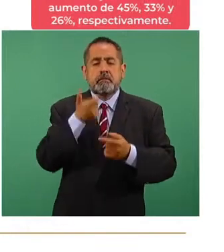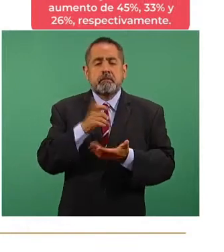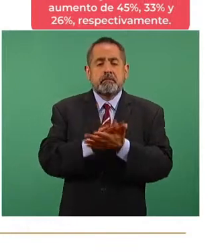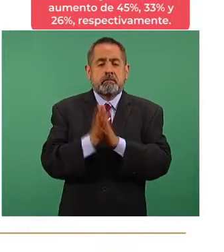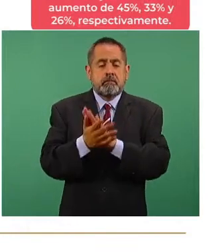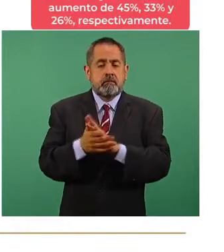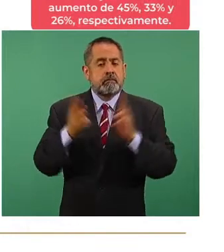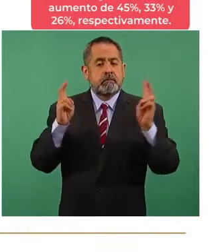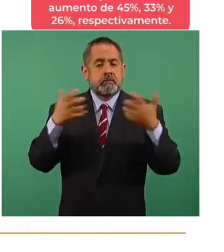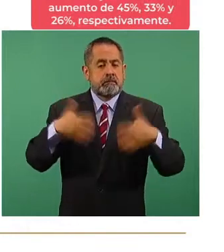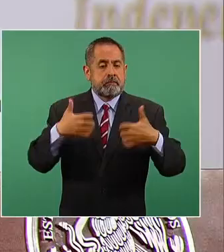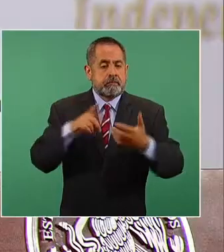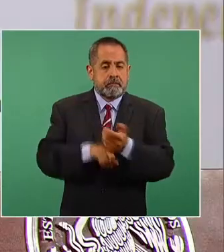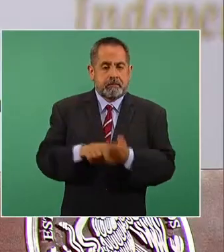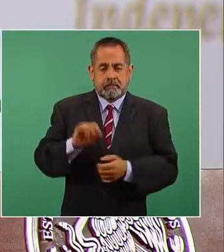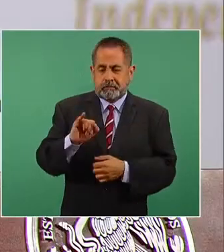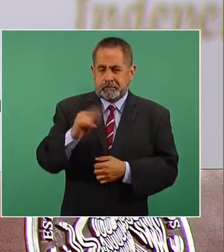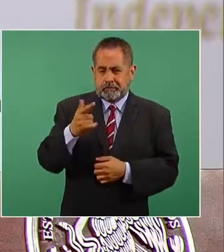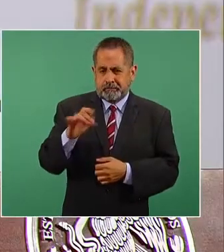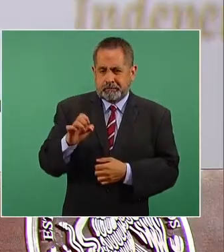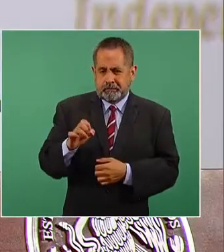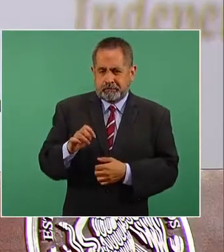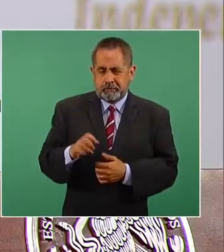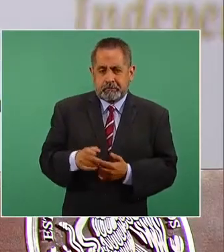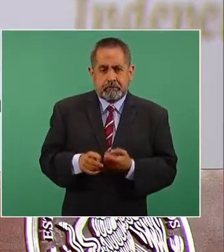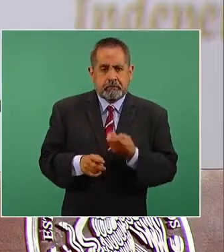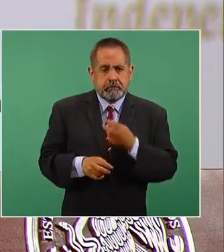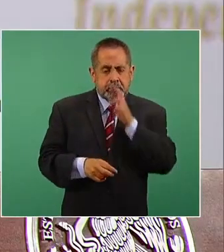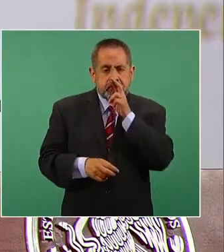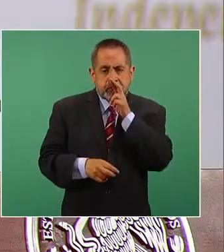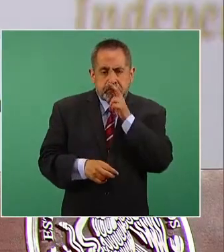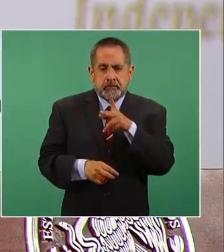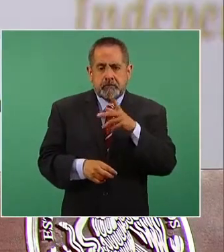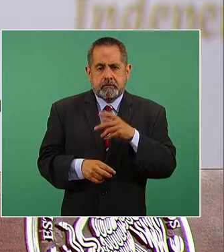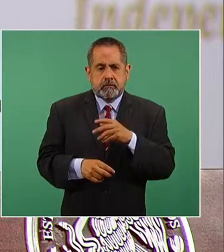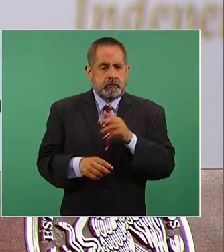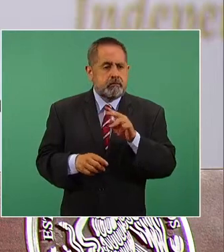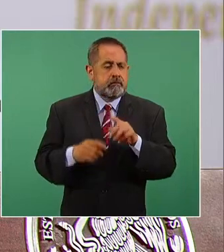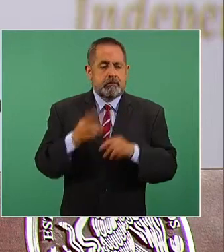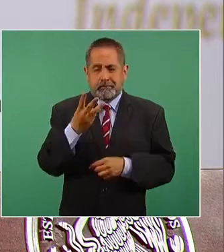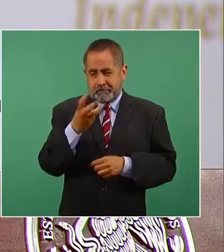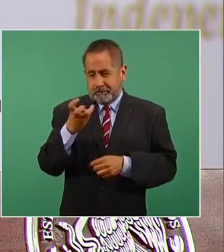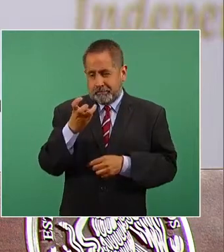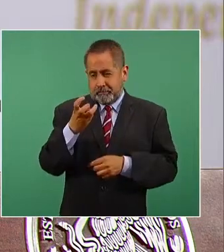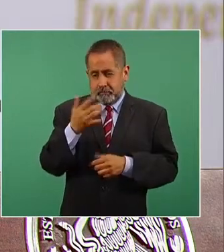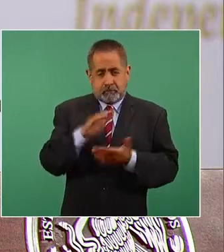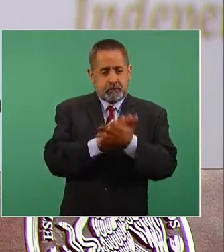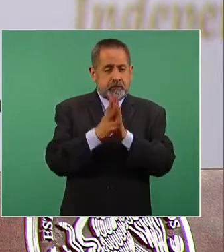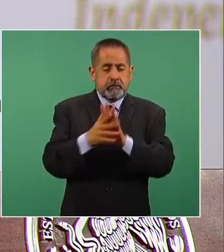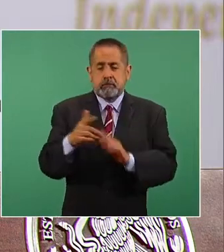Sigue. Sigue les da, por los $350,